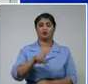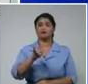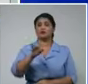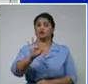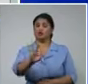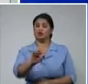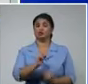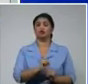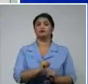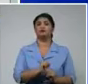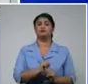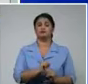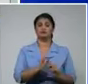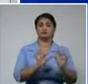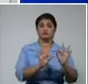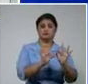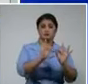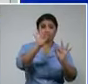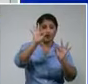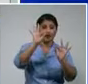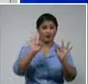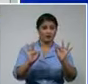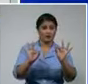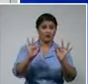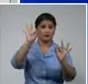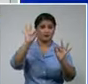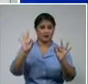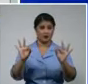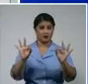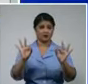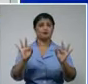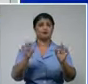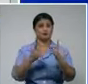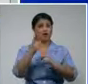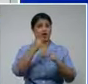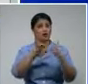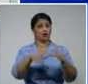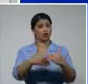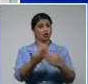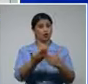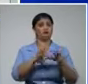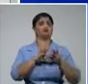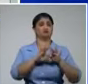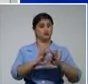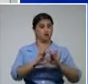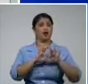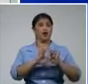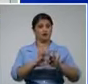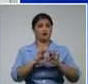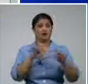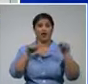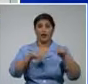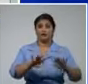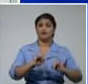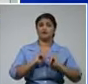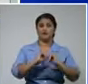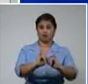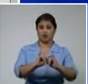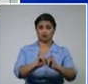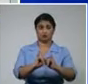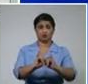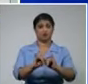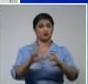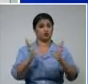de 152, de 138. Esto es día por día, pero que de todas formas es una cifra